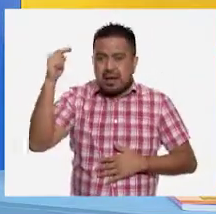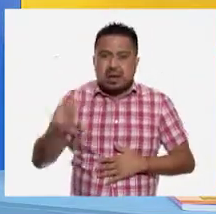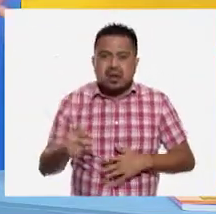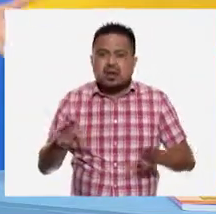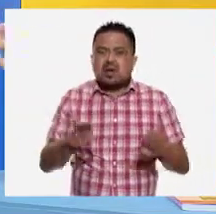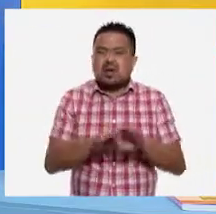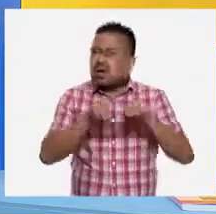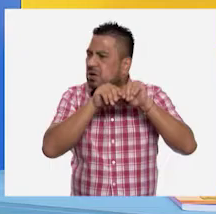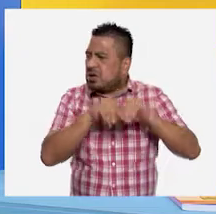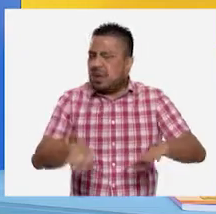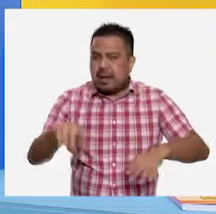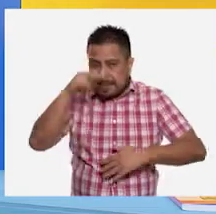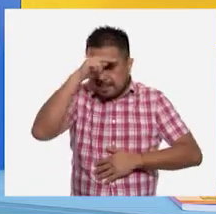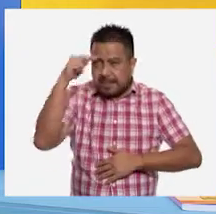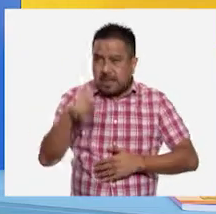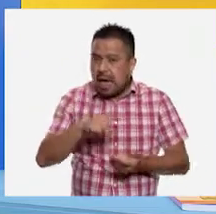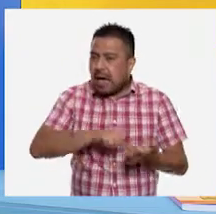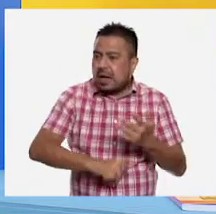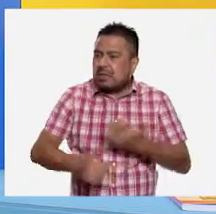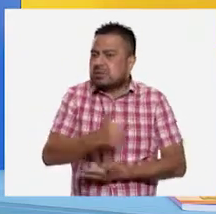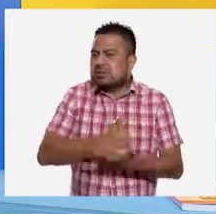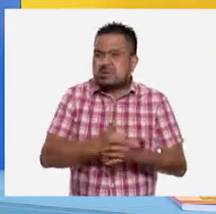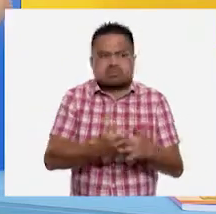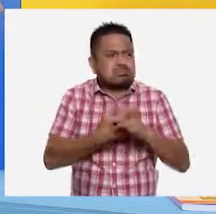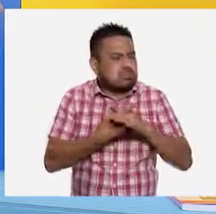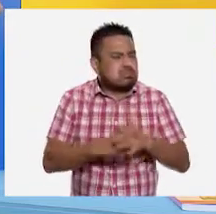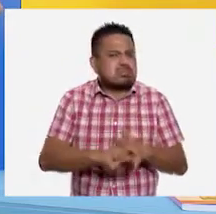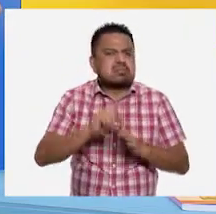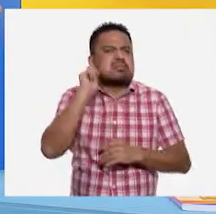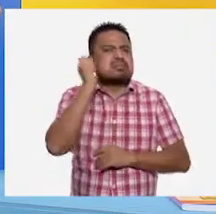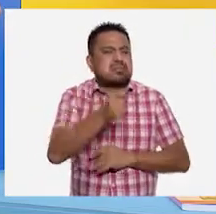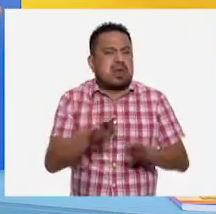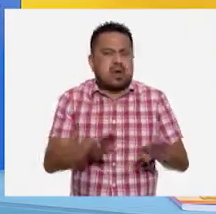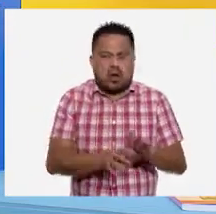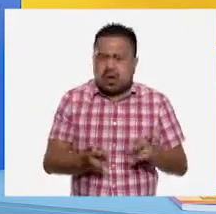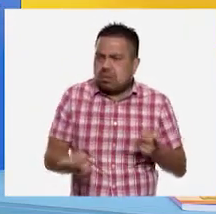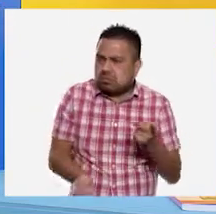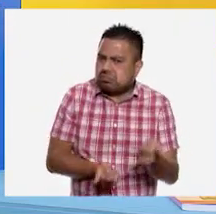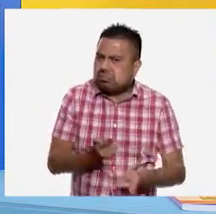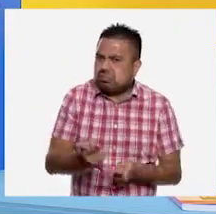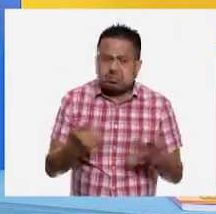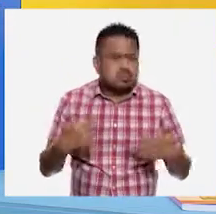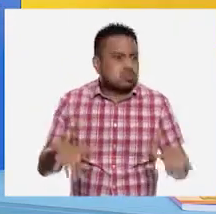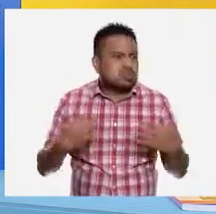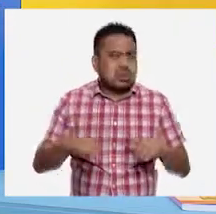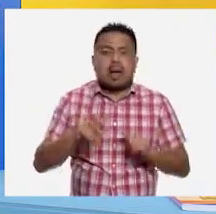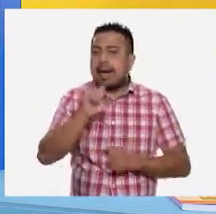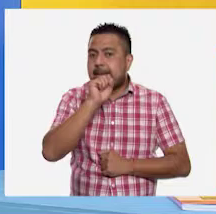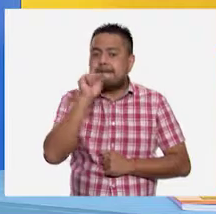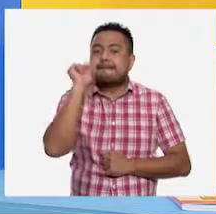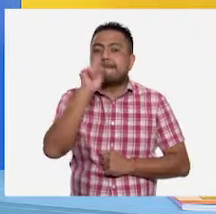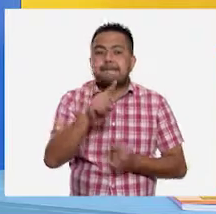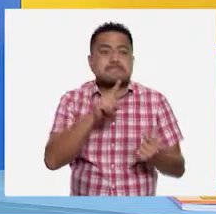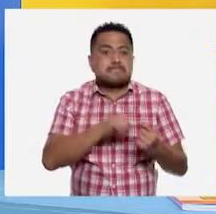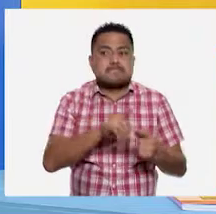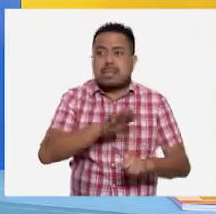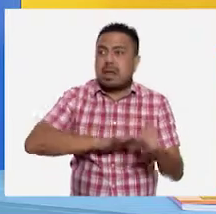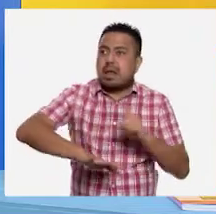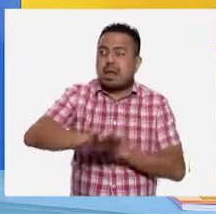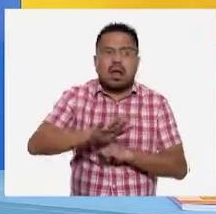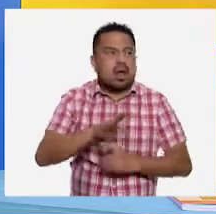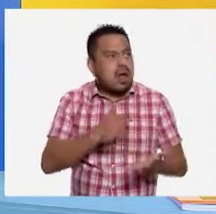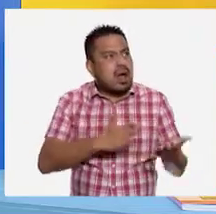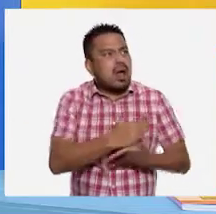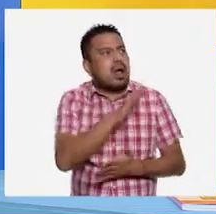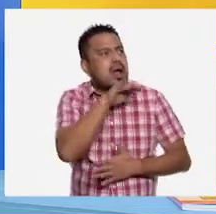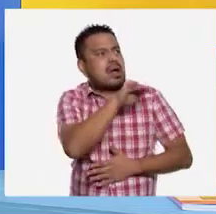el esplendor del México rural empezó a ser seriamente cuestionada. Incluso hubo quienes se atrevieron a decir